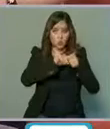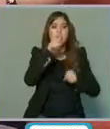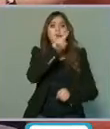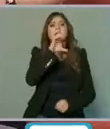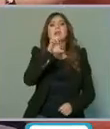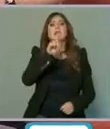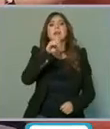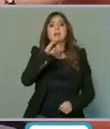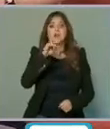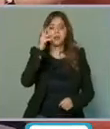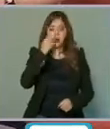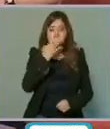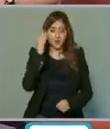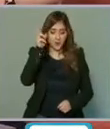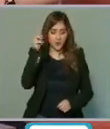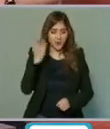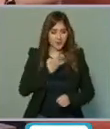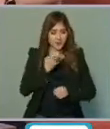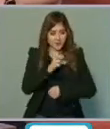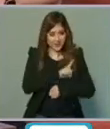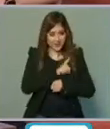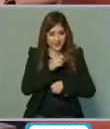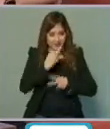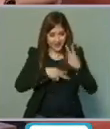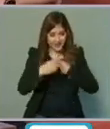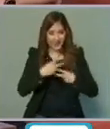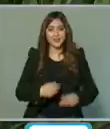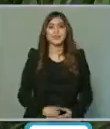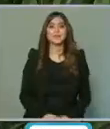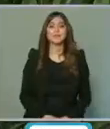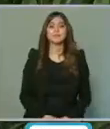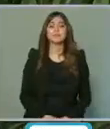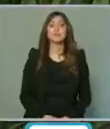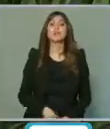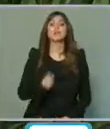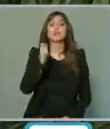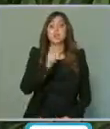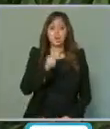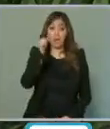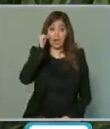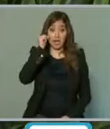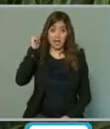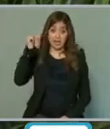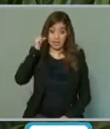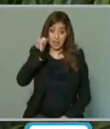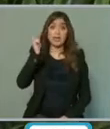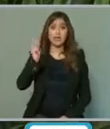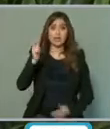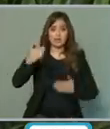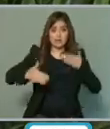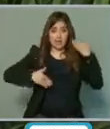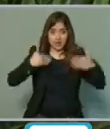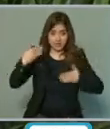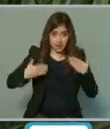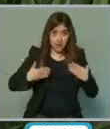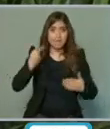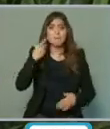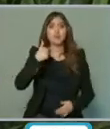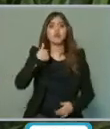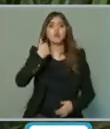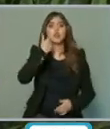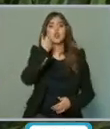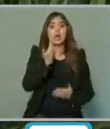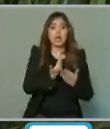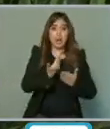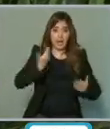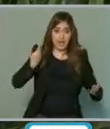muy buenos días. Muy buenos días. Para hablar acerca de este tema, ayer tuvieron la celebración, sin embargo yo quisiera comenzar con un dato